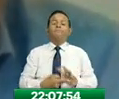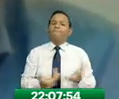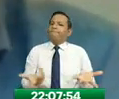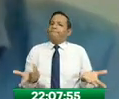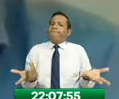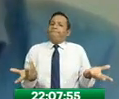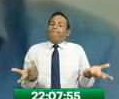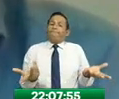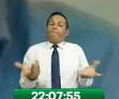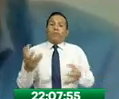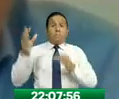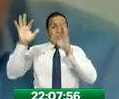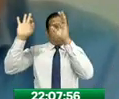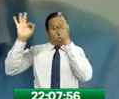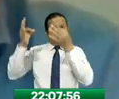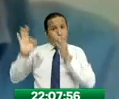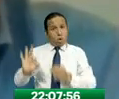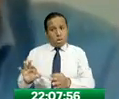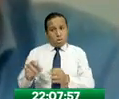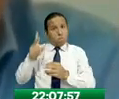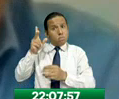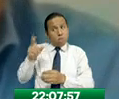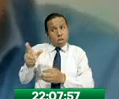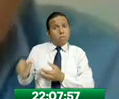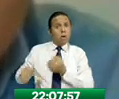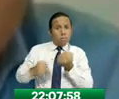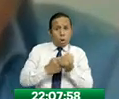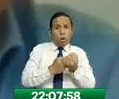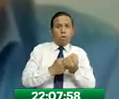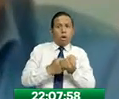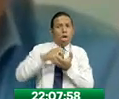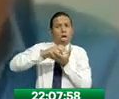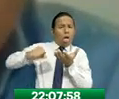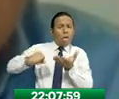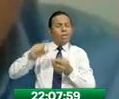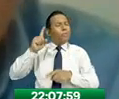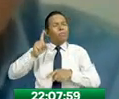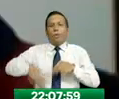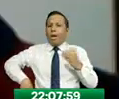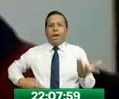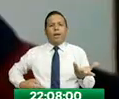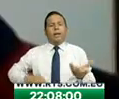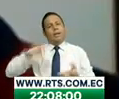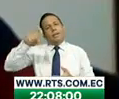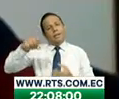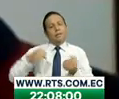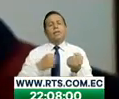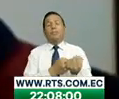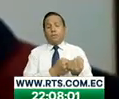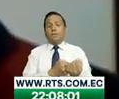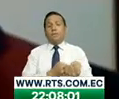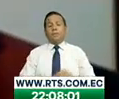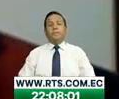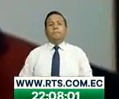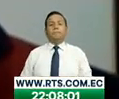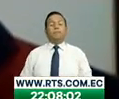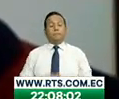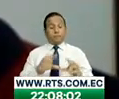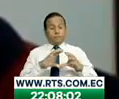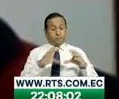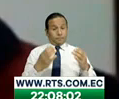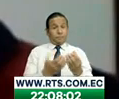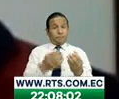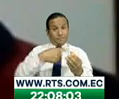mismo presupuesto, hasta más, para que se puedan dar becas económicas, ayudas económicas. La Asociación de Profesores